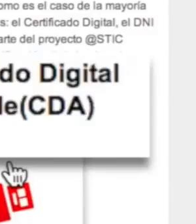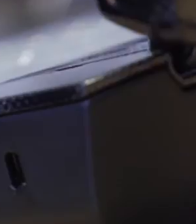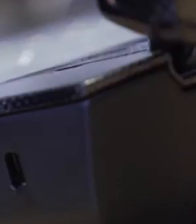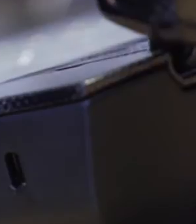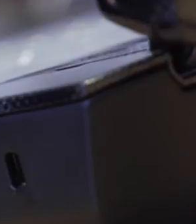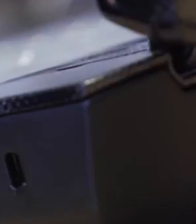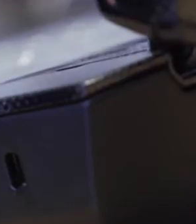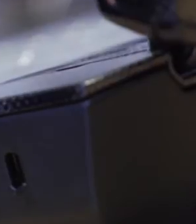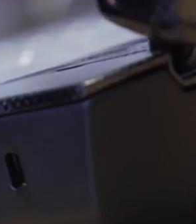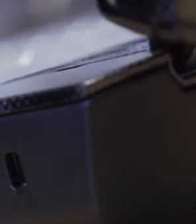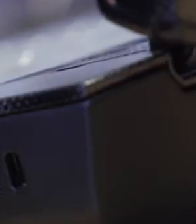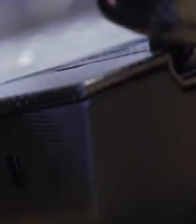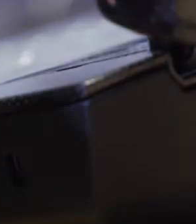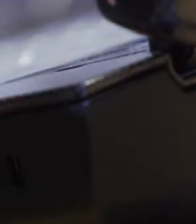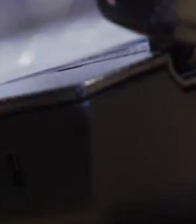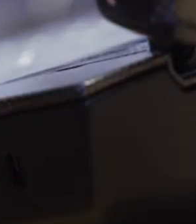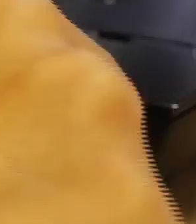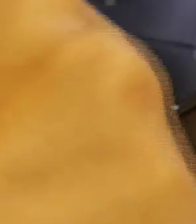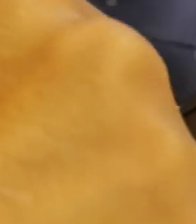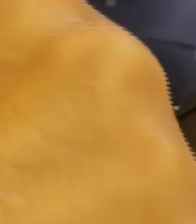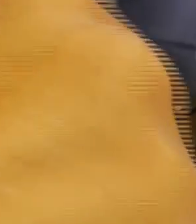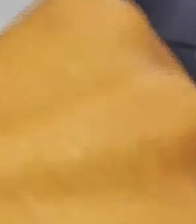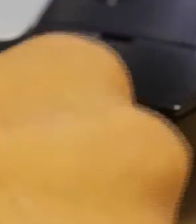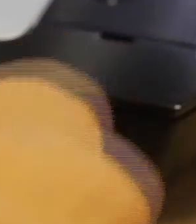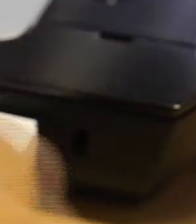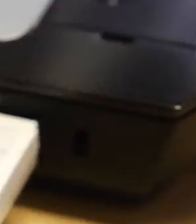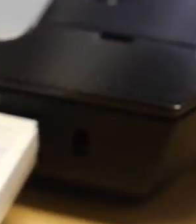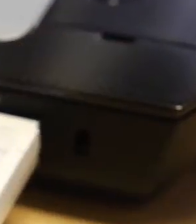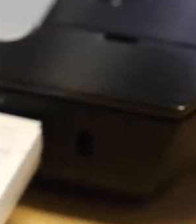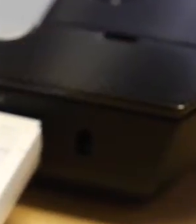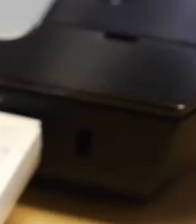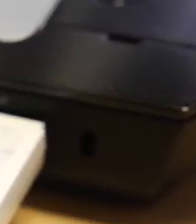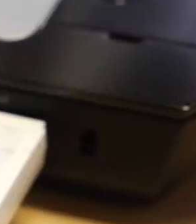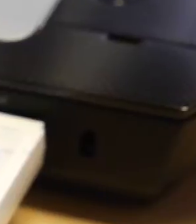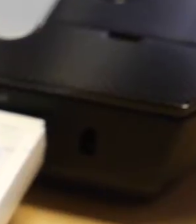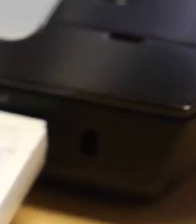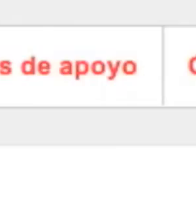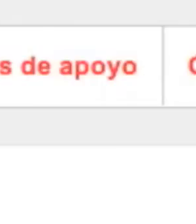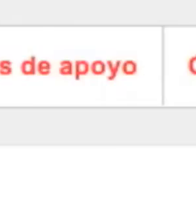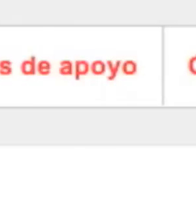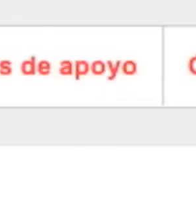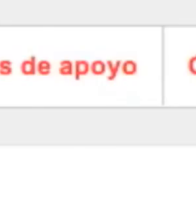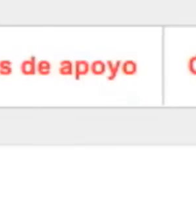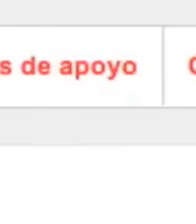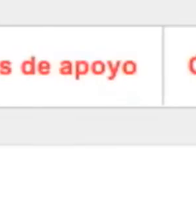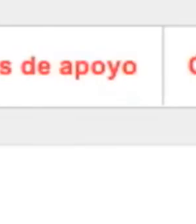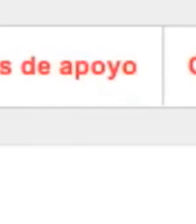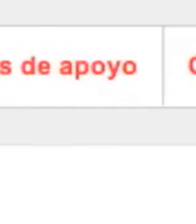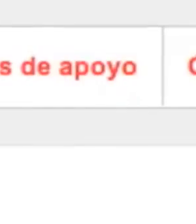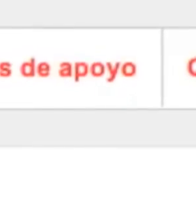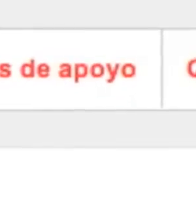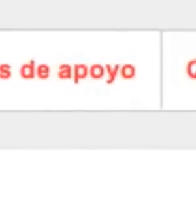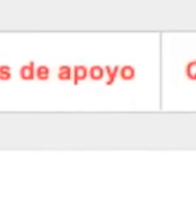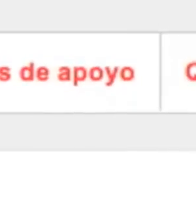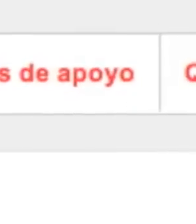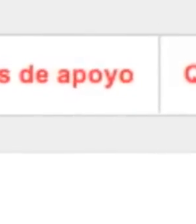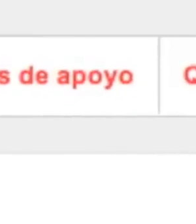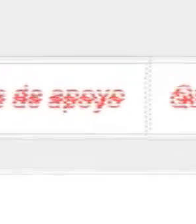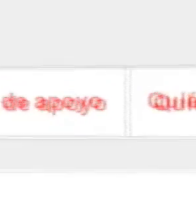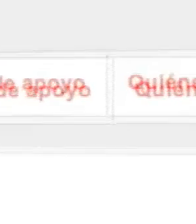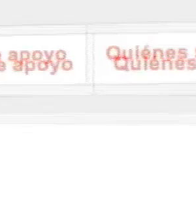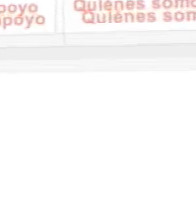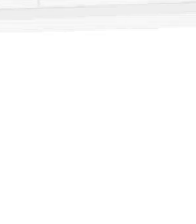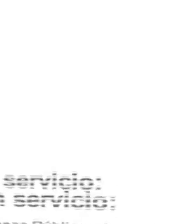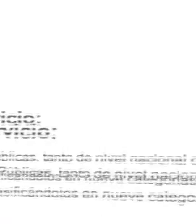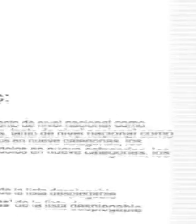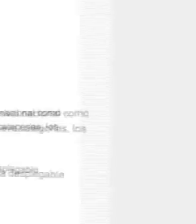accesible, que es un dispositivo electrónico que hemos desarrollado como parte del proyecto ASTIC GasPain. Desde la sección Servicios electrónicos, a